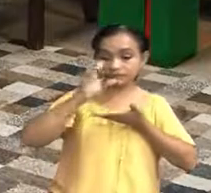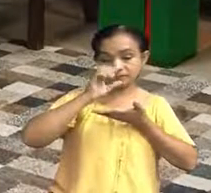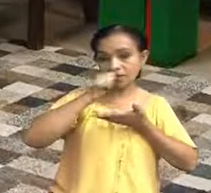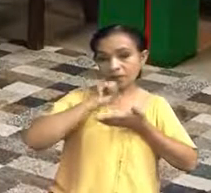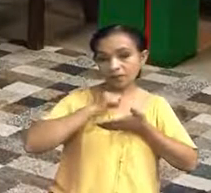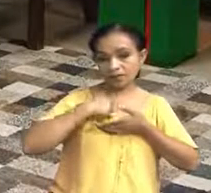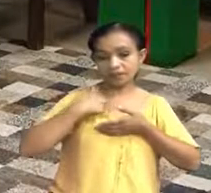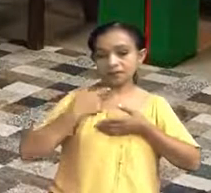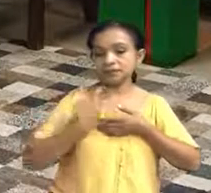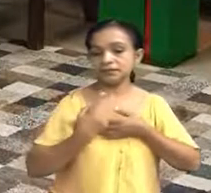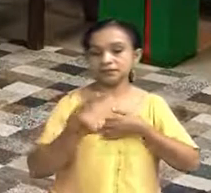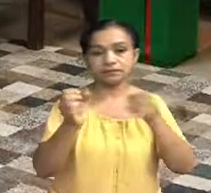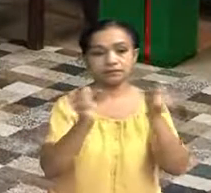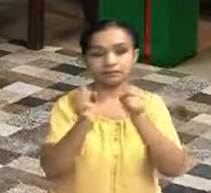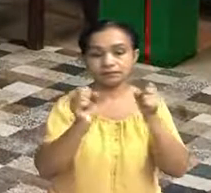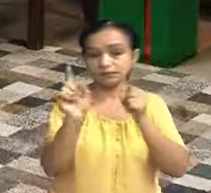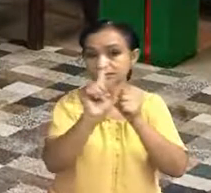Para que